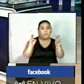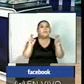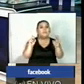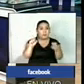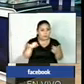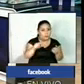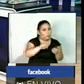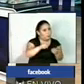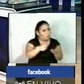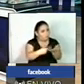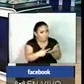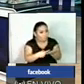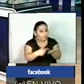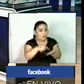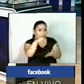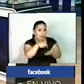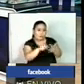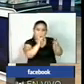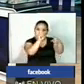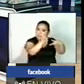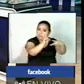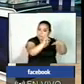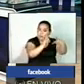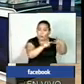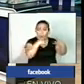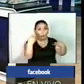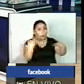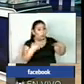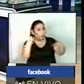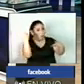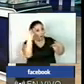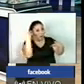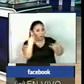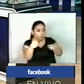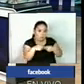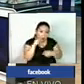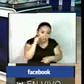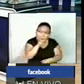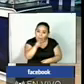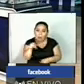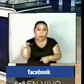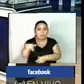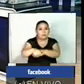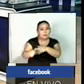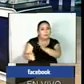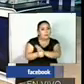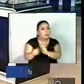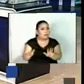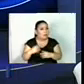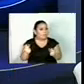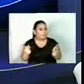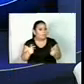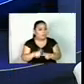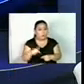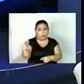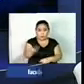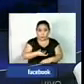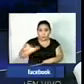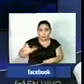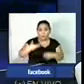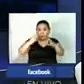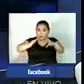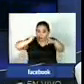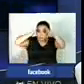discusión o no. De esos temas que se consideraban urgentes y que hasta ahora no ha habido mayor movimiento en la Asamblea. Así es, vamos a estar pendientes